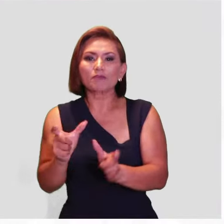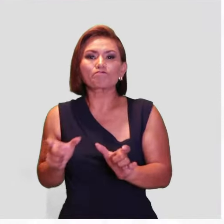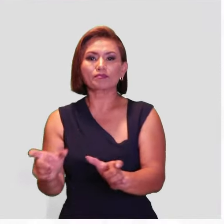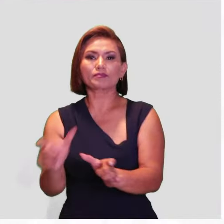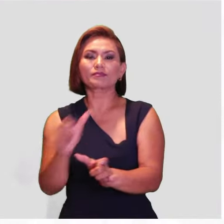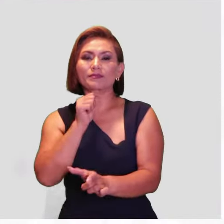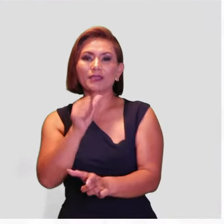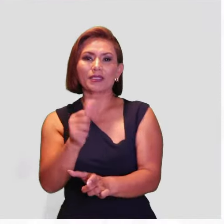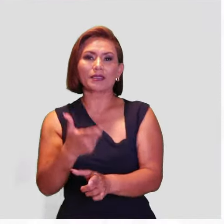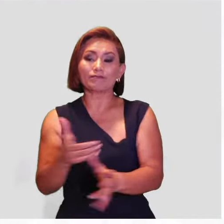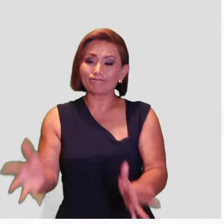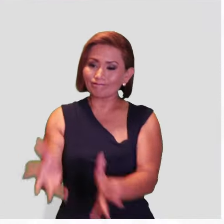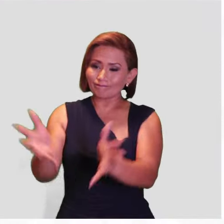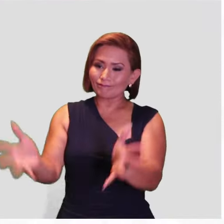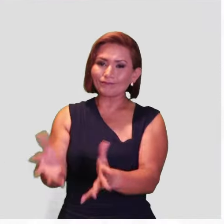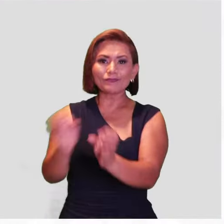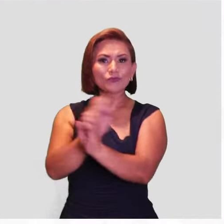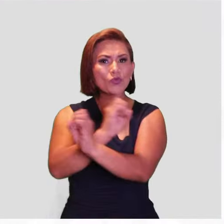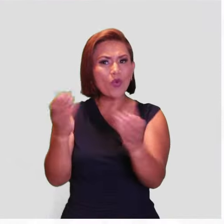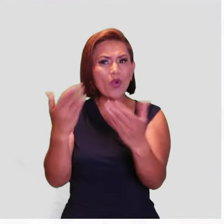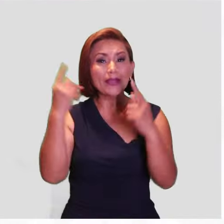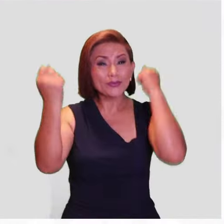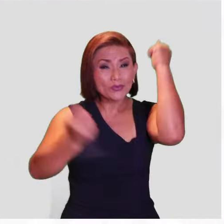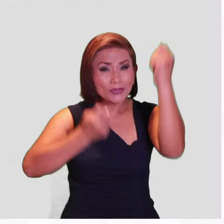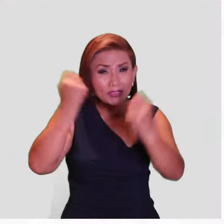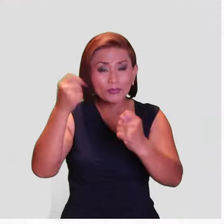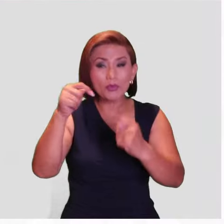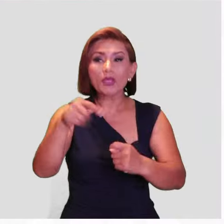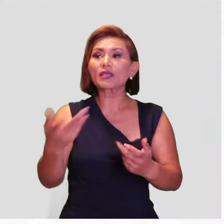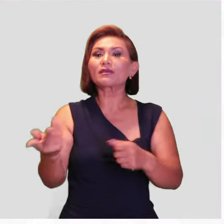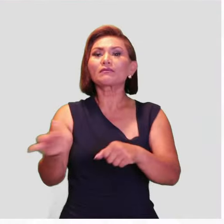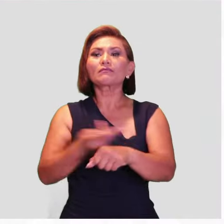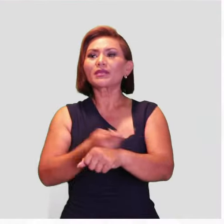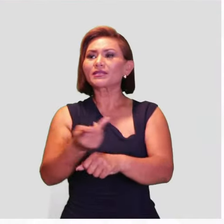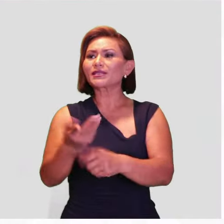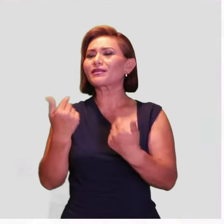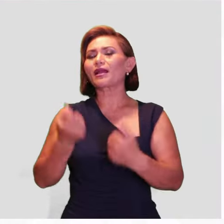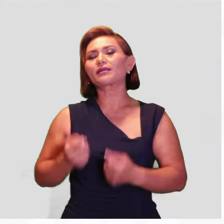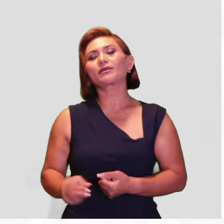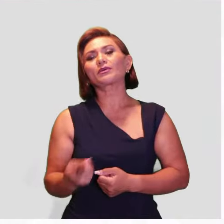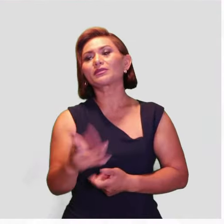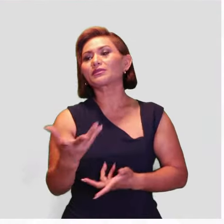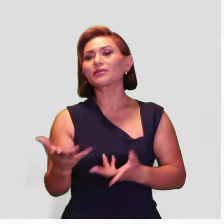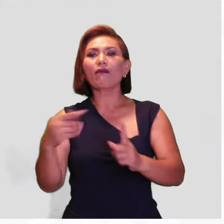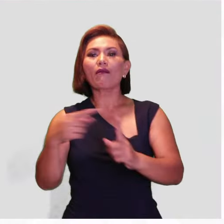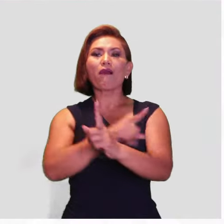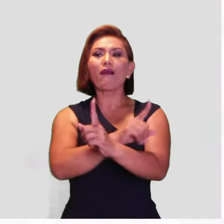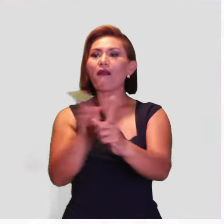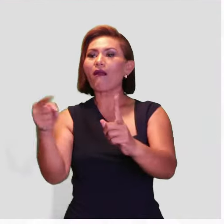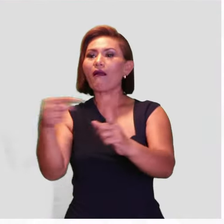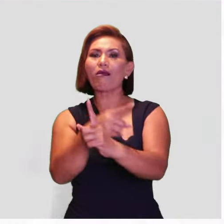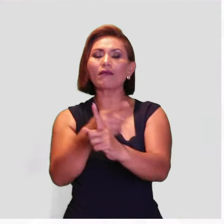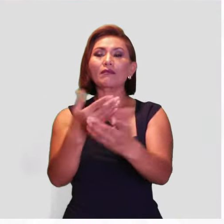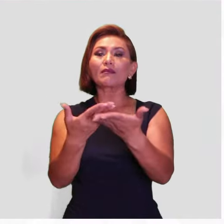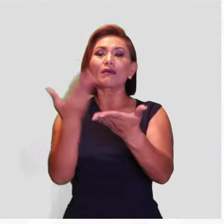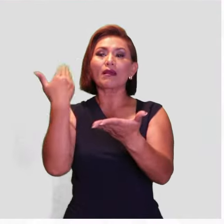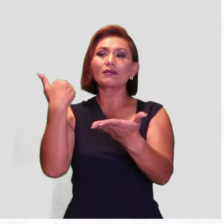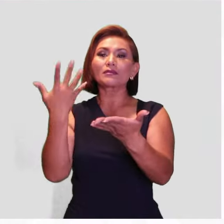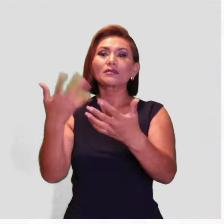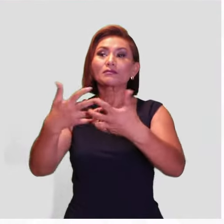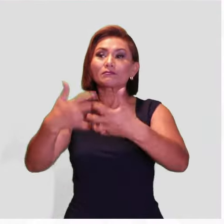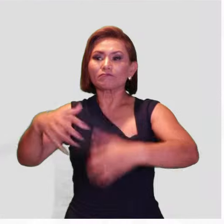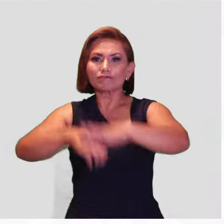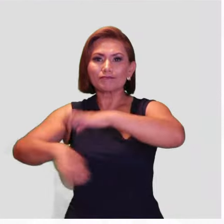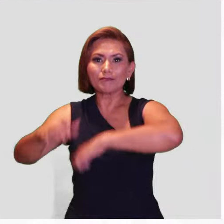una falta de impulso total al turismo, aunque San Juan ya no tiene brújula, ha perdido su vocación y ha perdido de ser industrial. Hoy tenemos que apoyar al